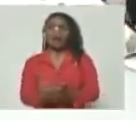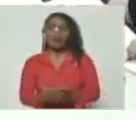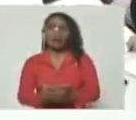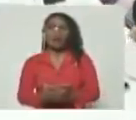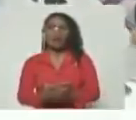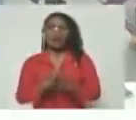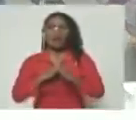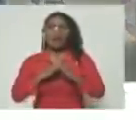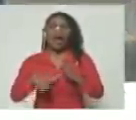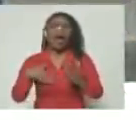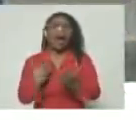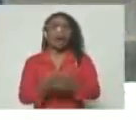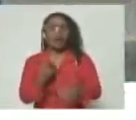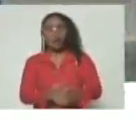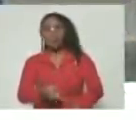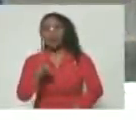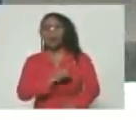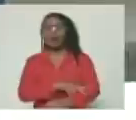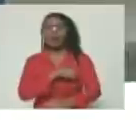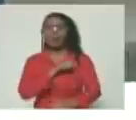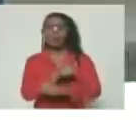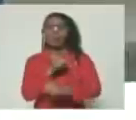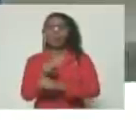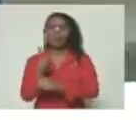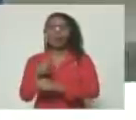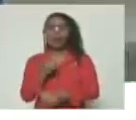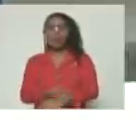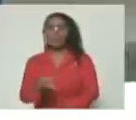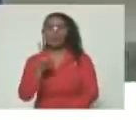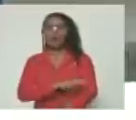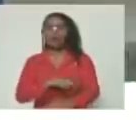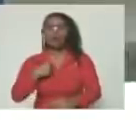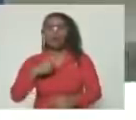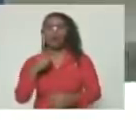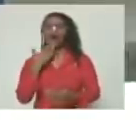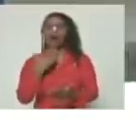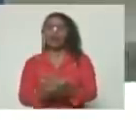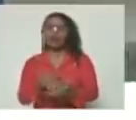Agradezco hasta los peores señalamientos, hasta las peores críticas, las agradezco también.